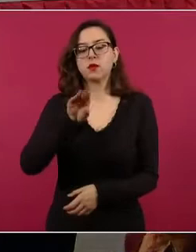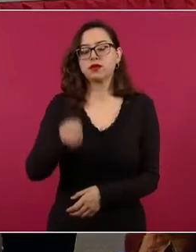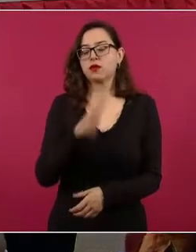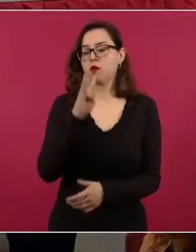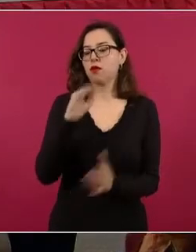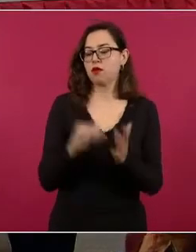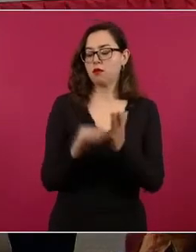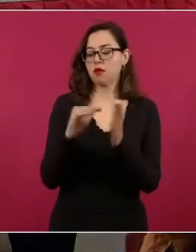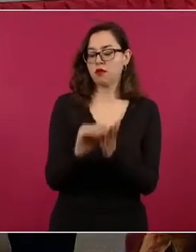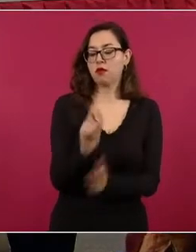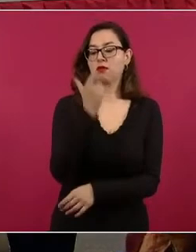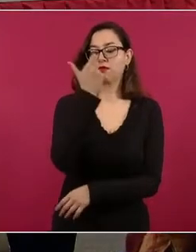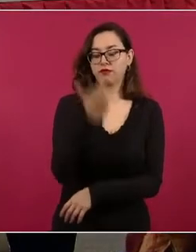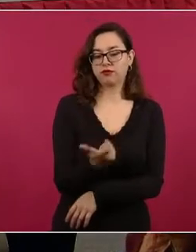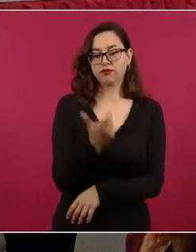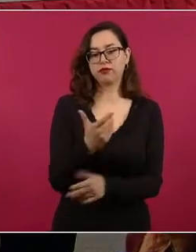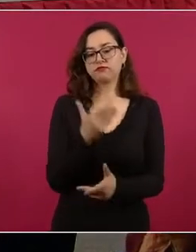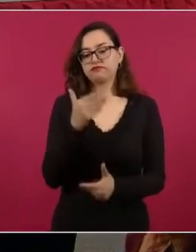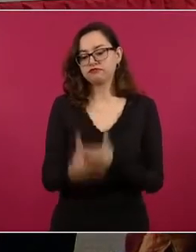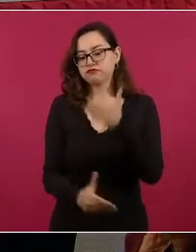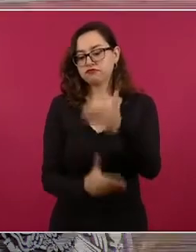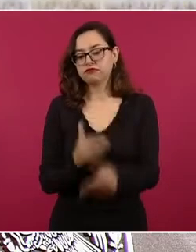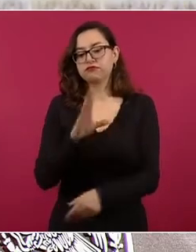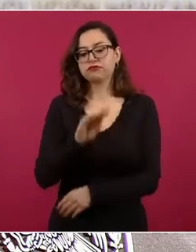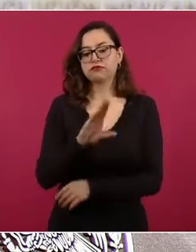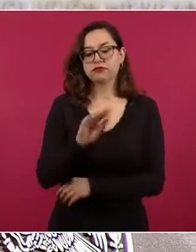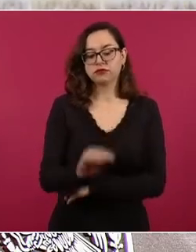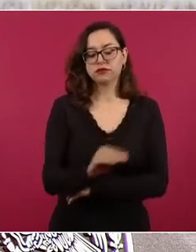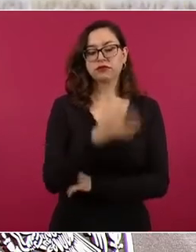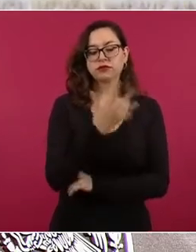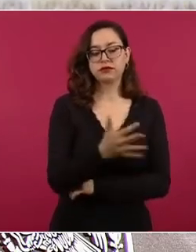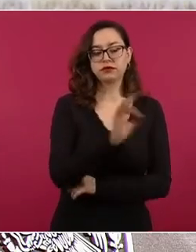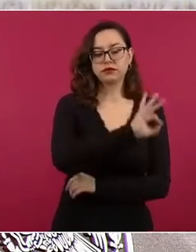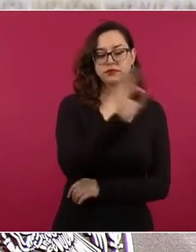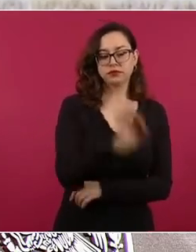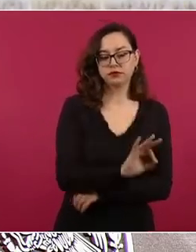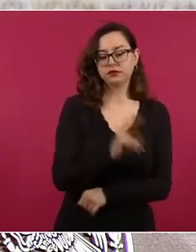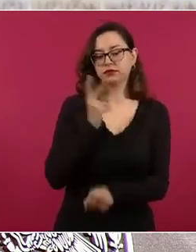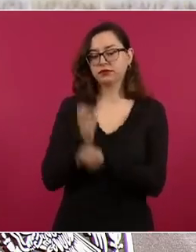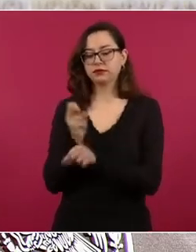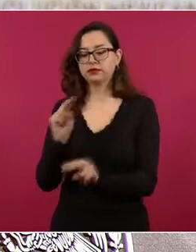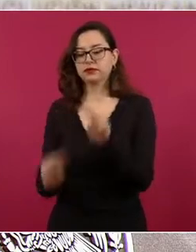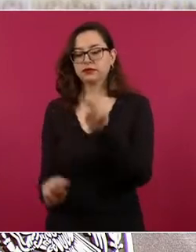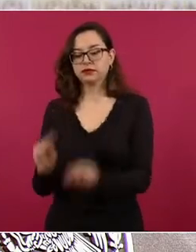ya el avance de este proceso es del 95%, en el segundo nivel del 70%.